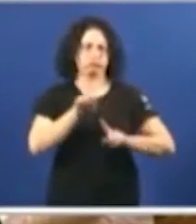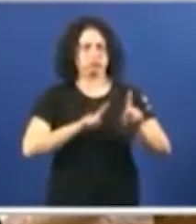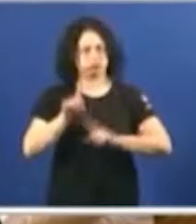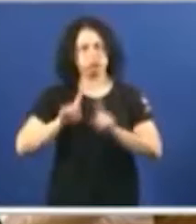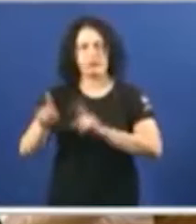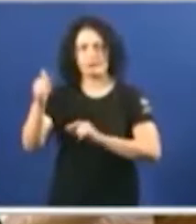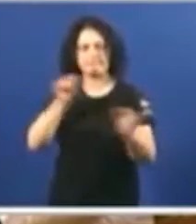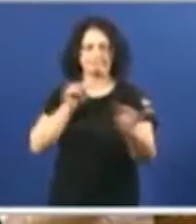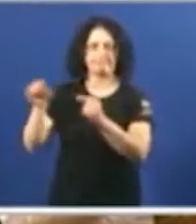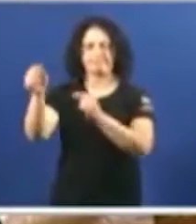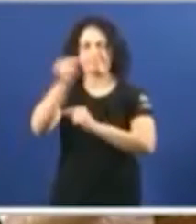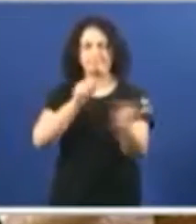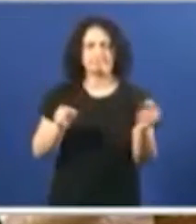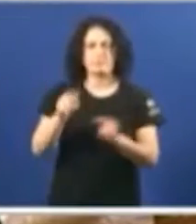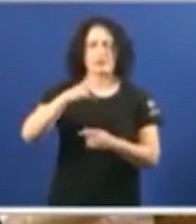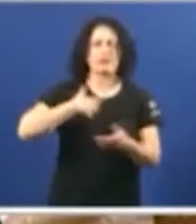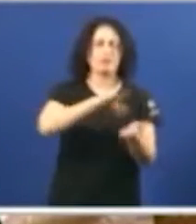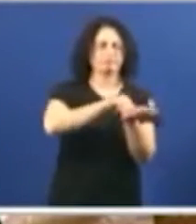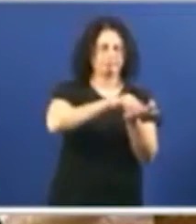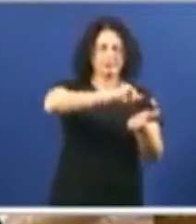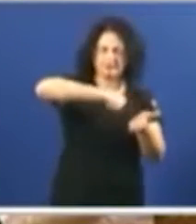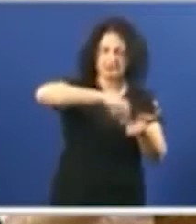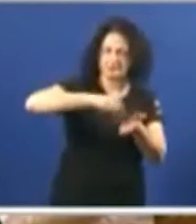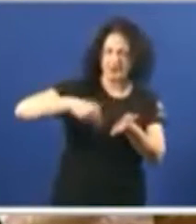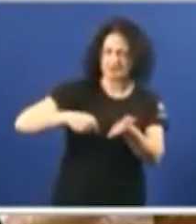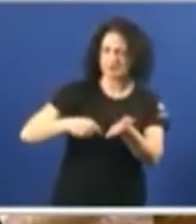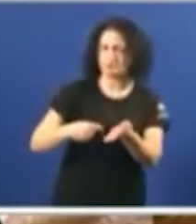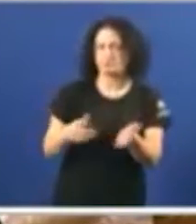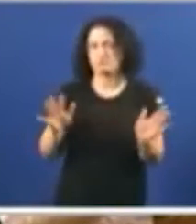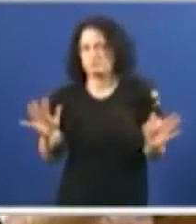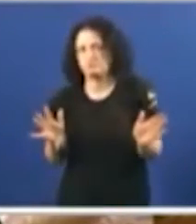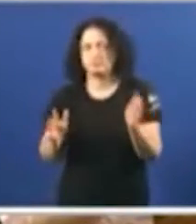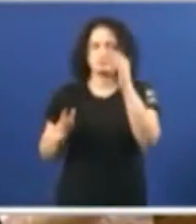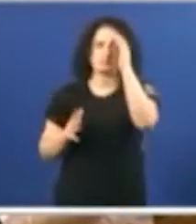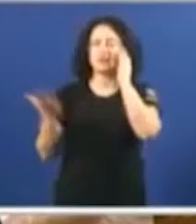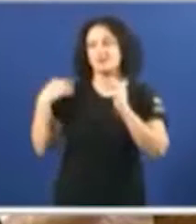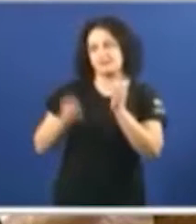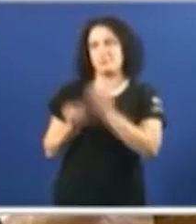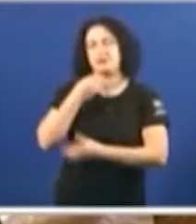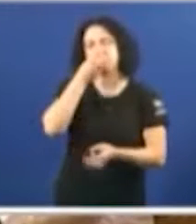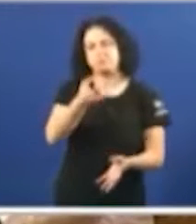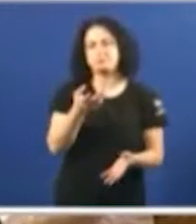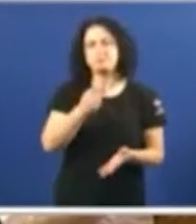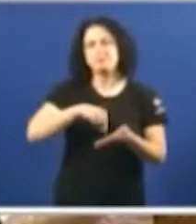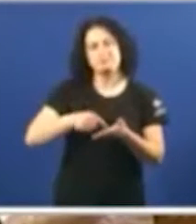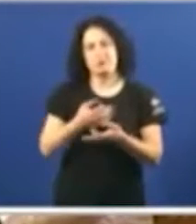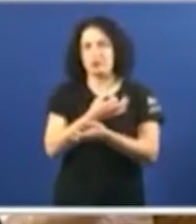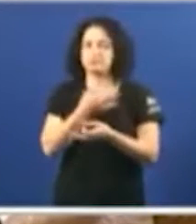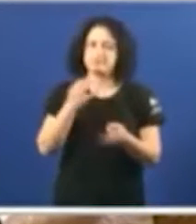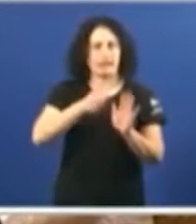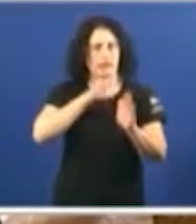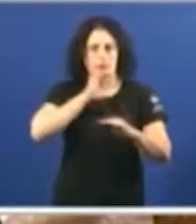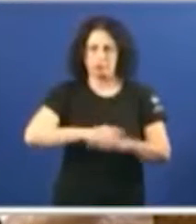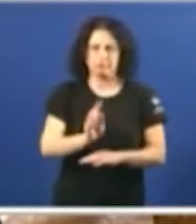despois de recabar unha serie de firmas de unha maneira, según se mencionou esta mañá, de maneira irregular.